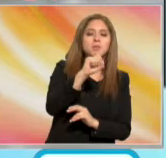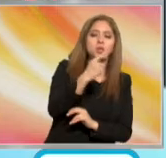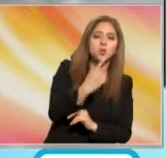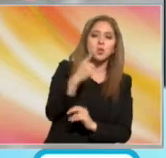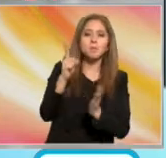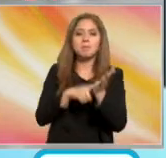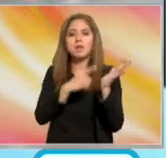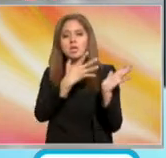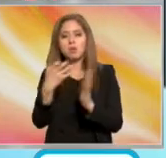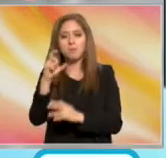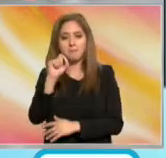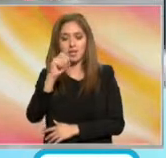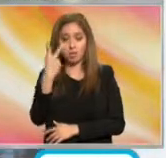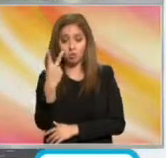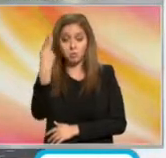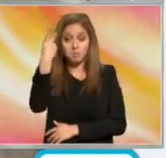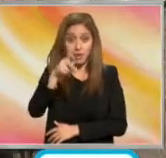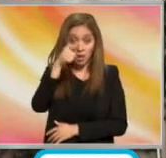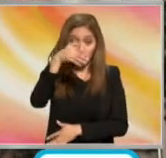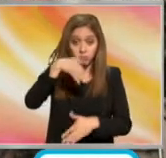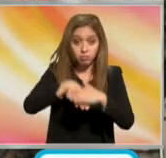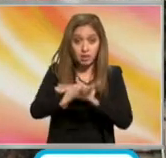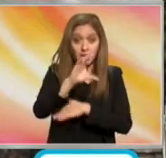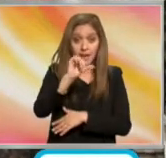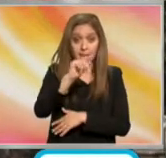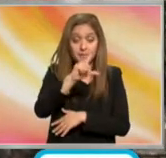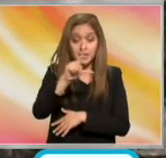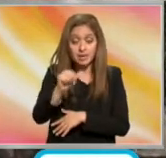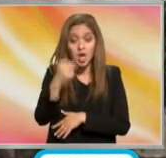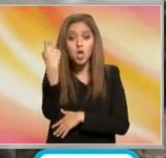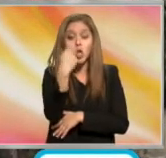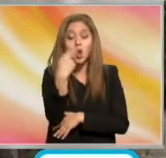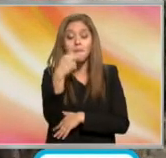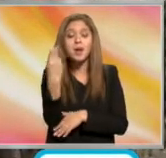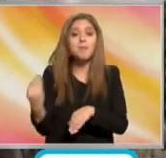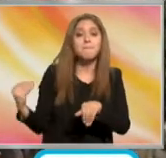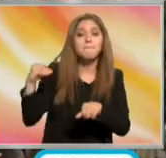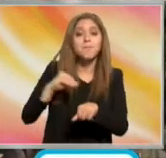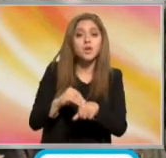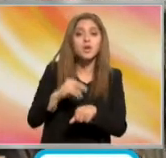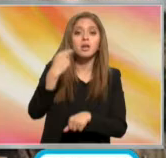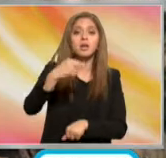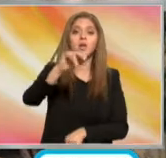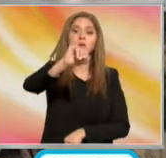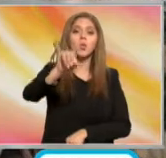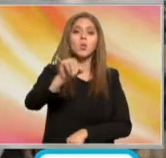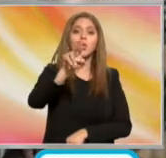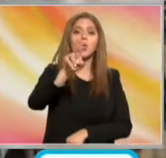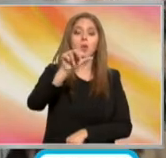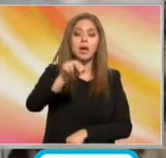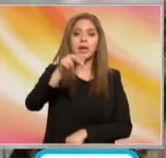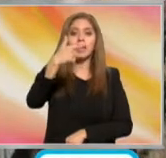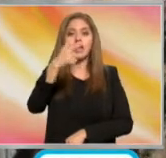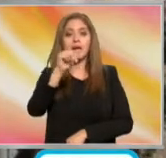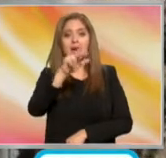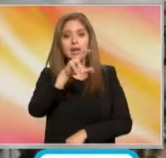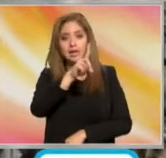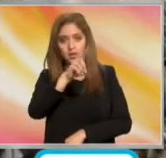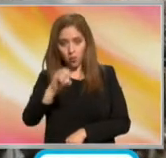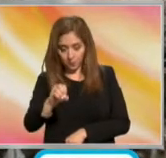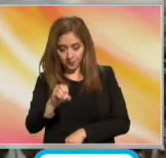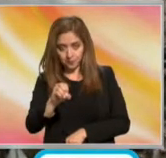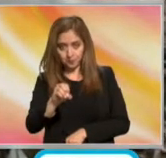Y se le conocía esa capilla como la capilla de Juan Garrido y luego se le